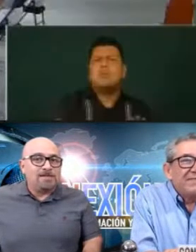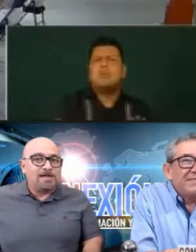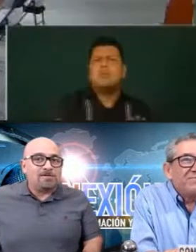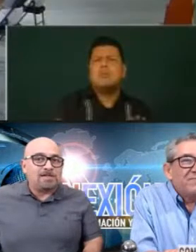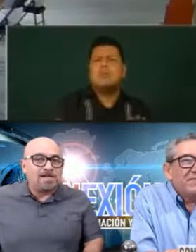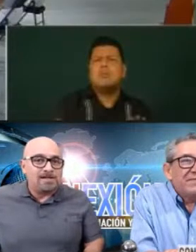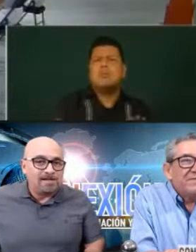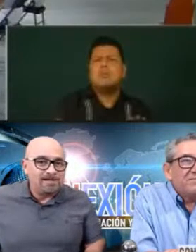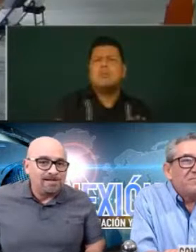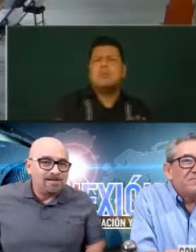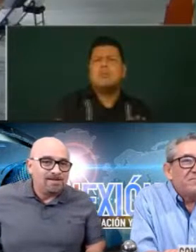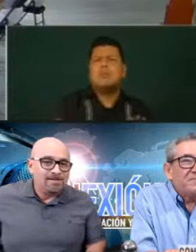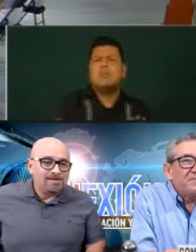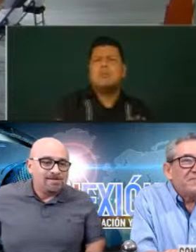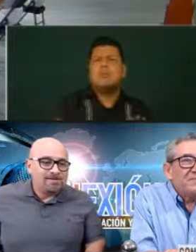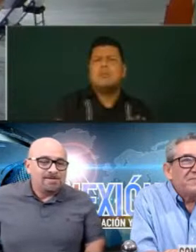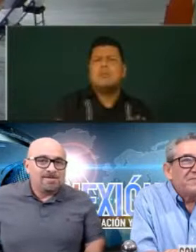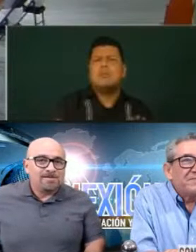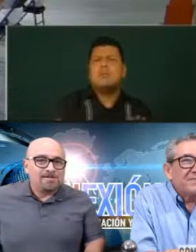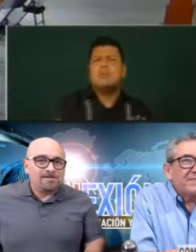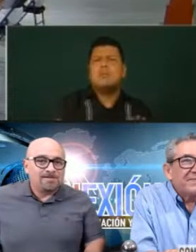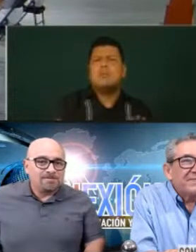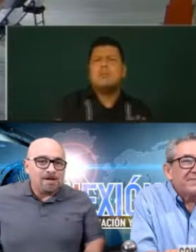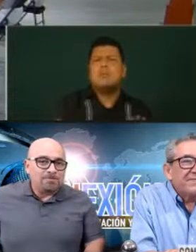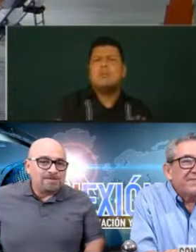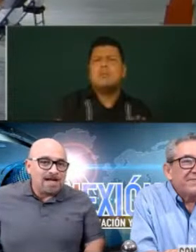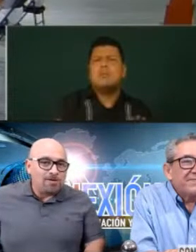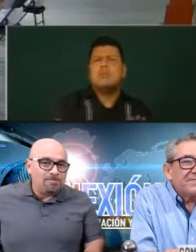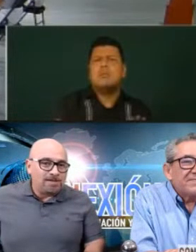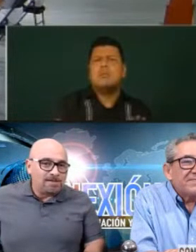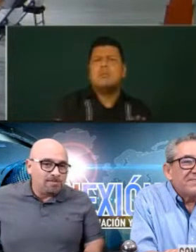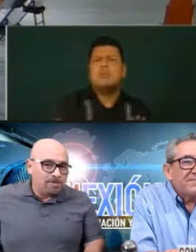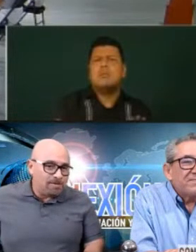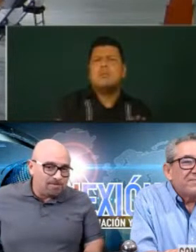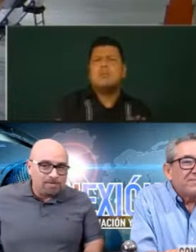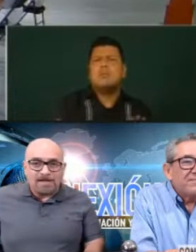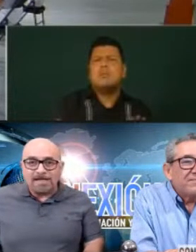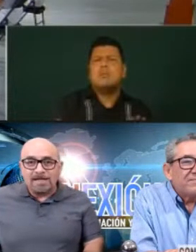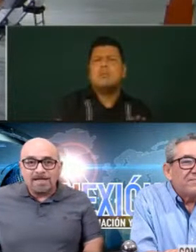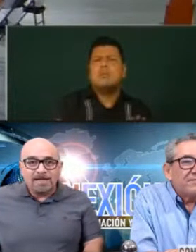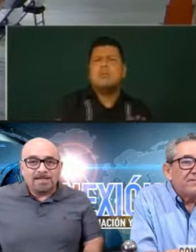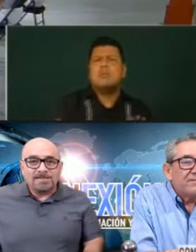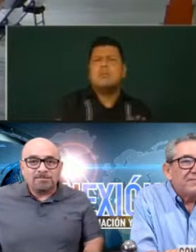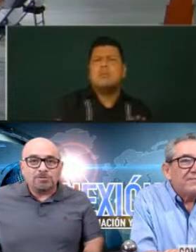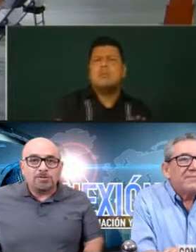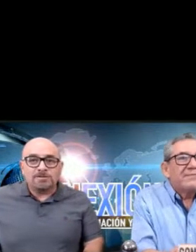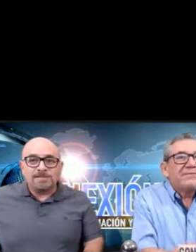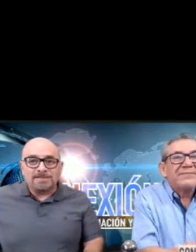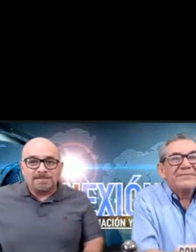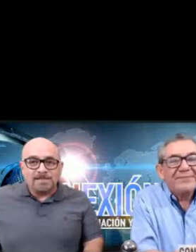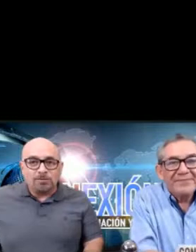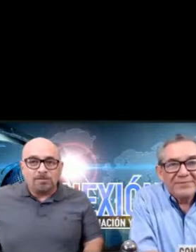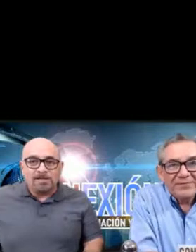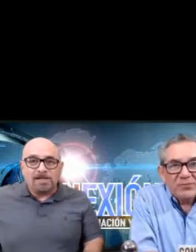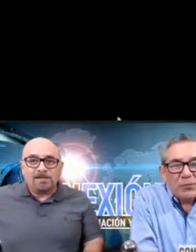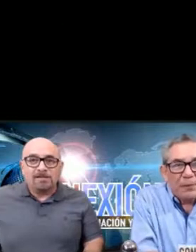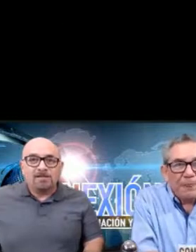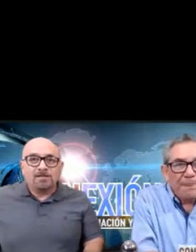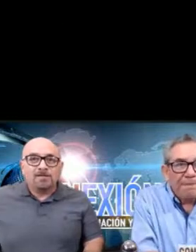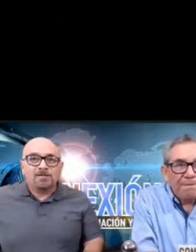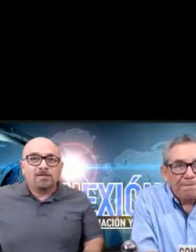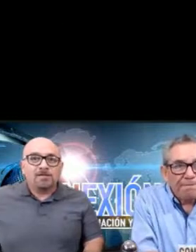video, Richard? Dale. Vamos a compartirlo primero para que estemos todos en sintonía.